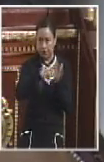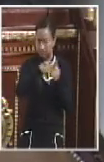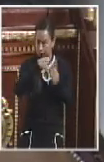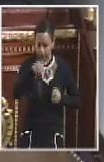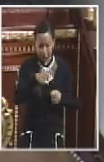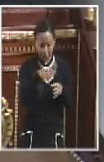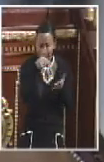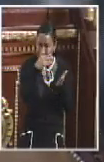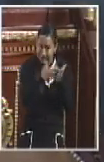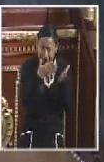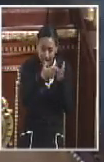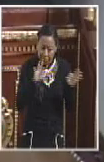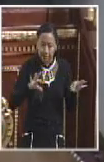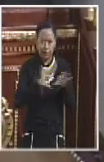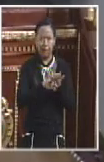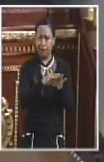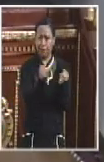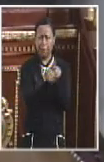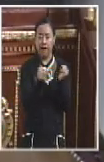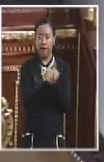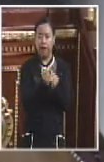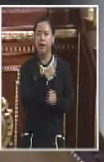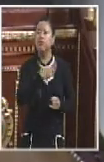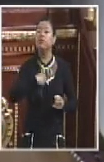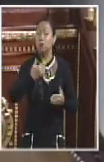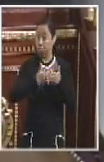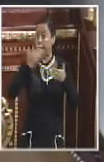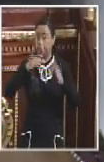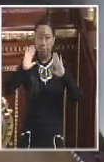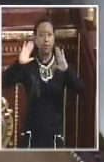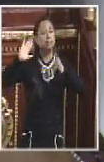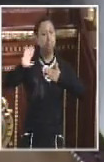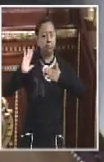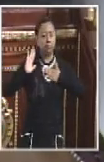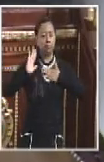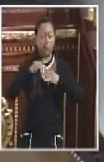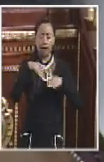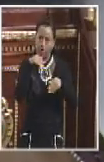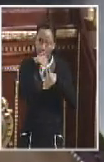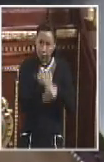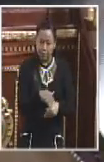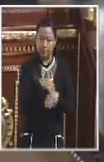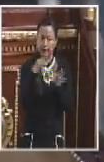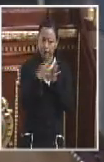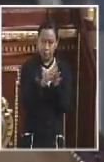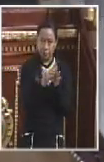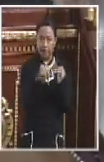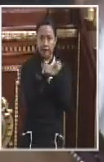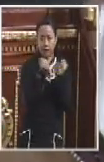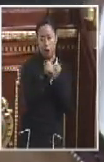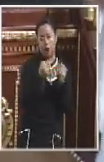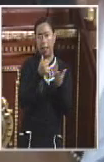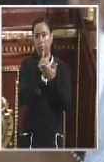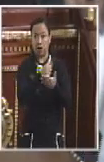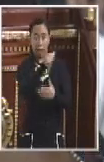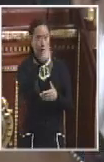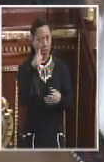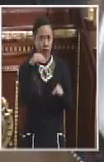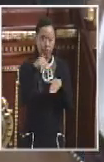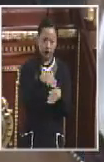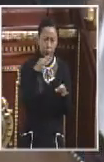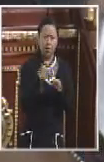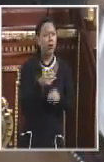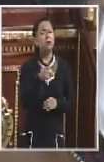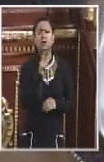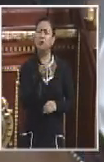que nos rige y que, por cierto, protestamos guardar y hacer guardar. Pero no nos extraña este desaseo legal